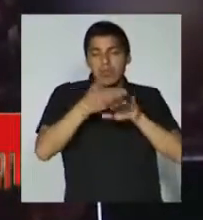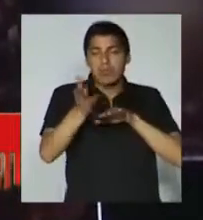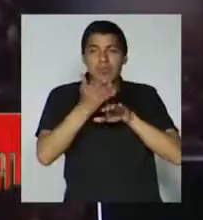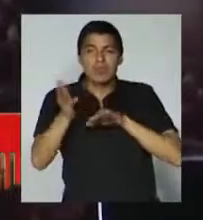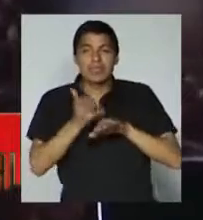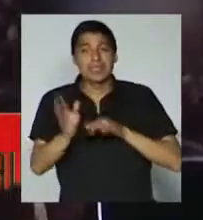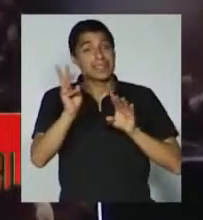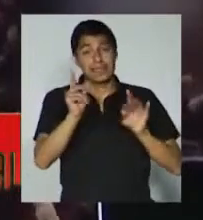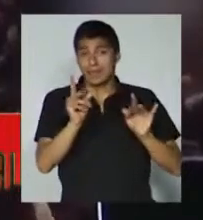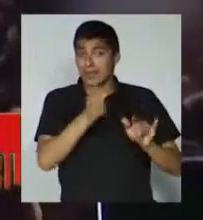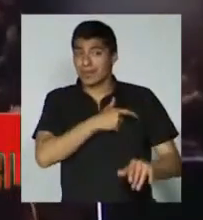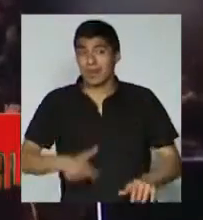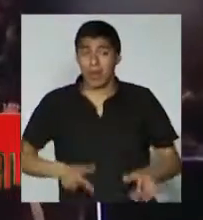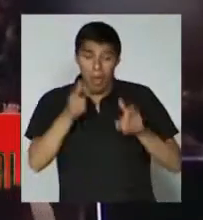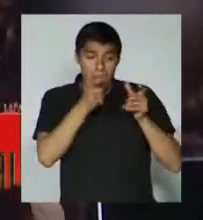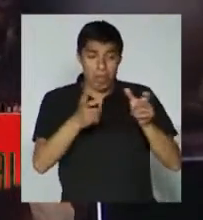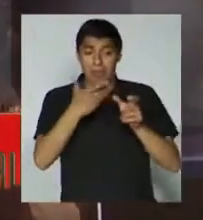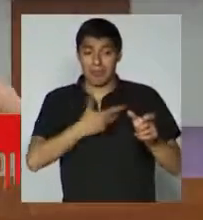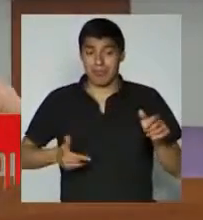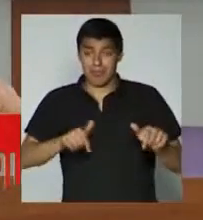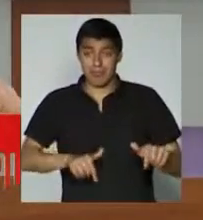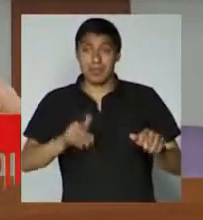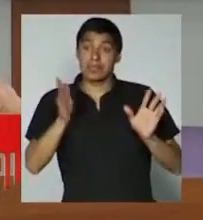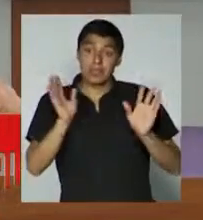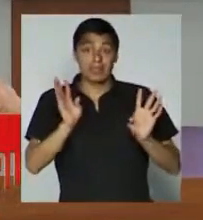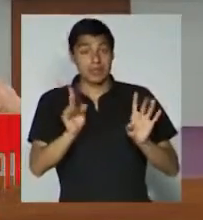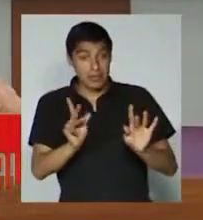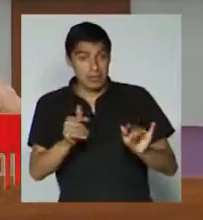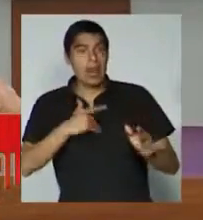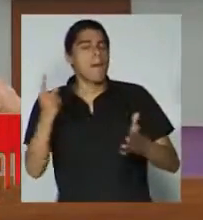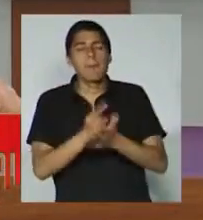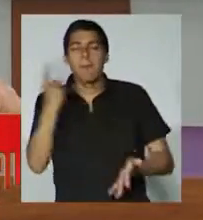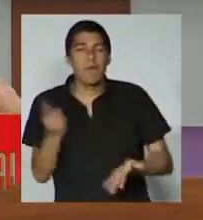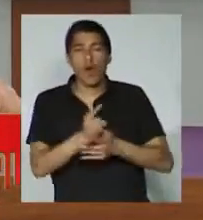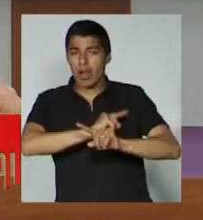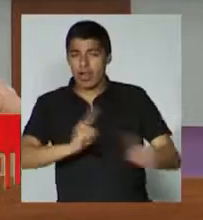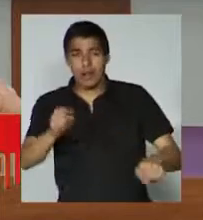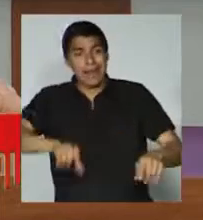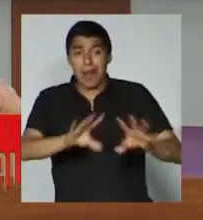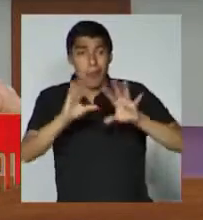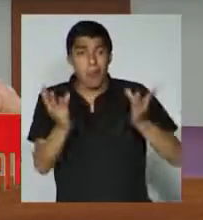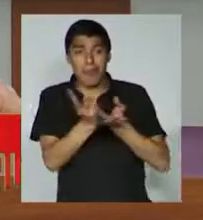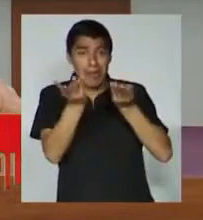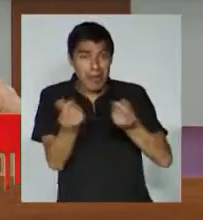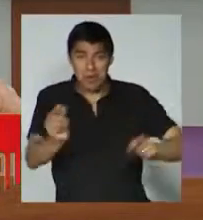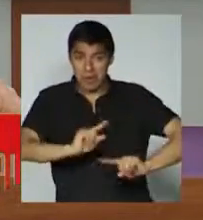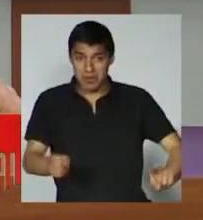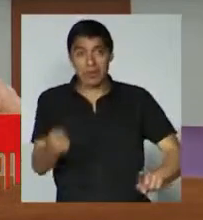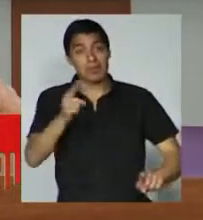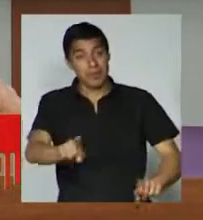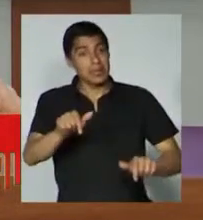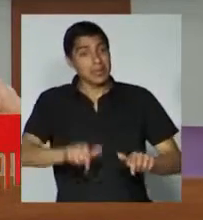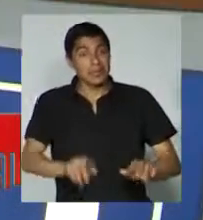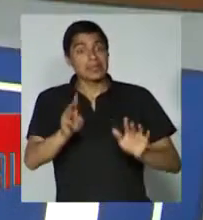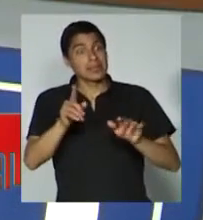difícil gobernar. Es un panorama embromado. No es que sea imposible, no es que sea el fin del mundo, pero es un